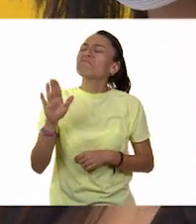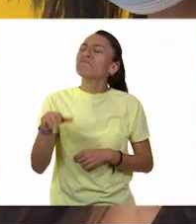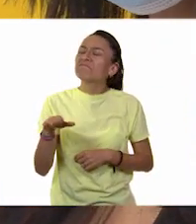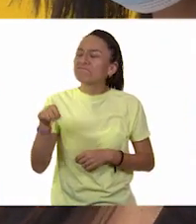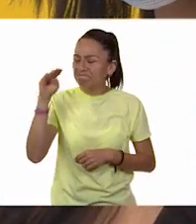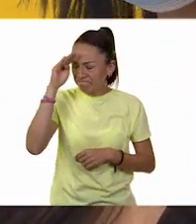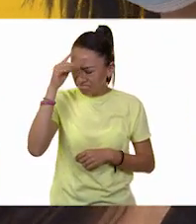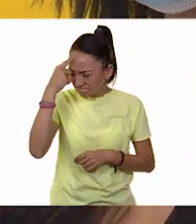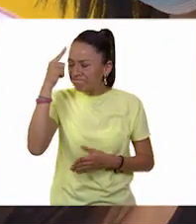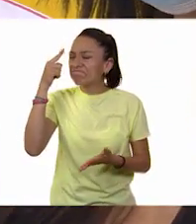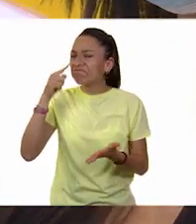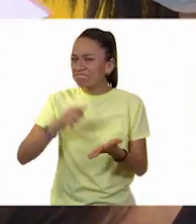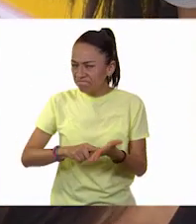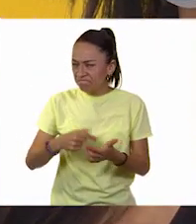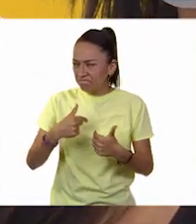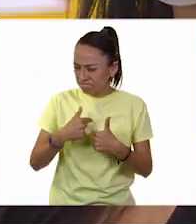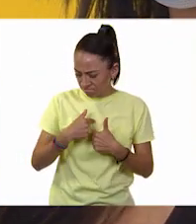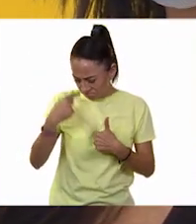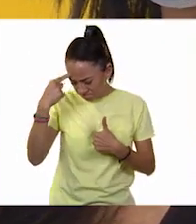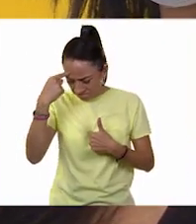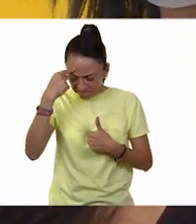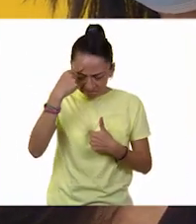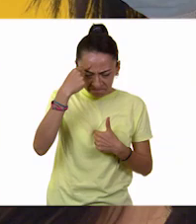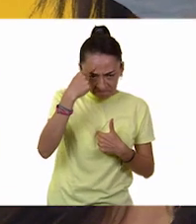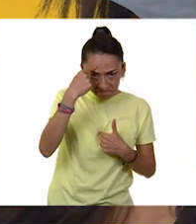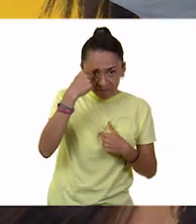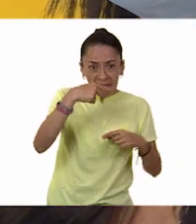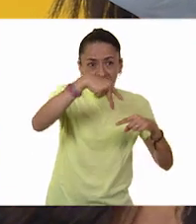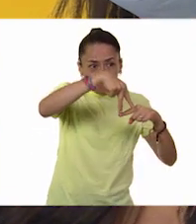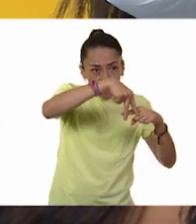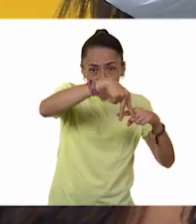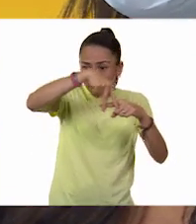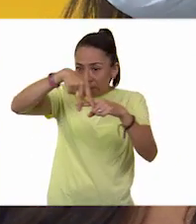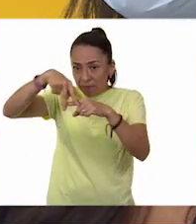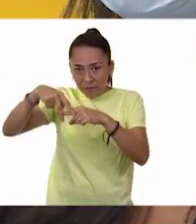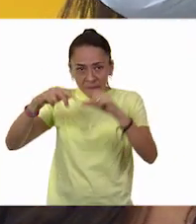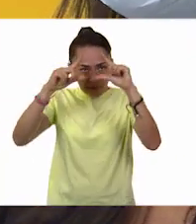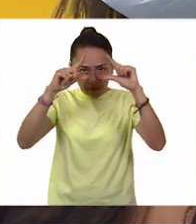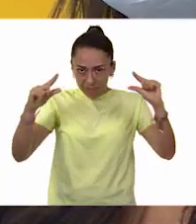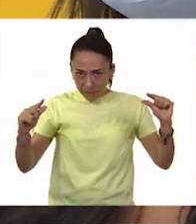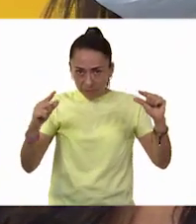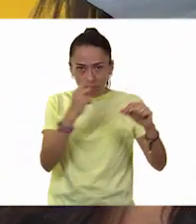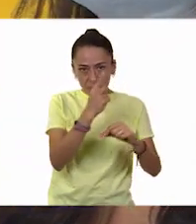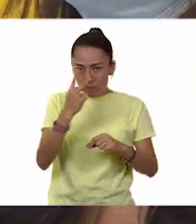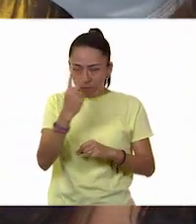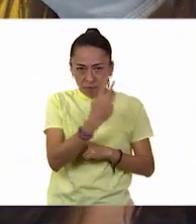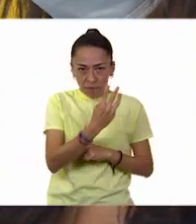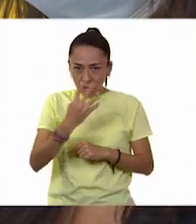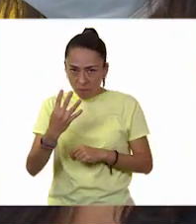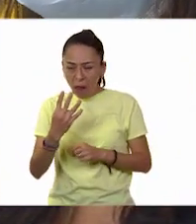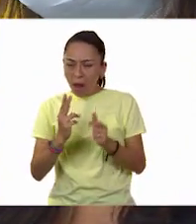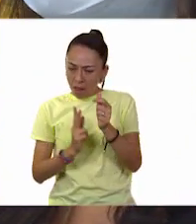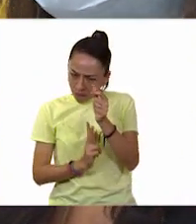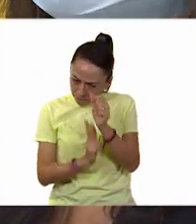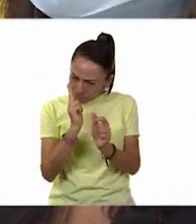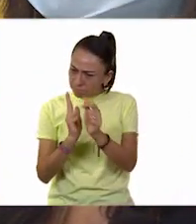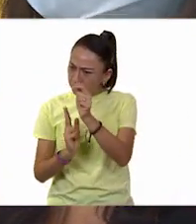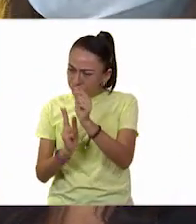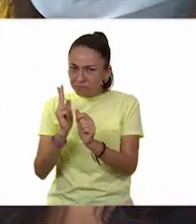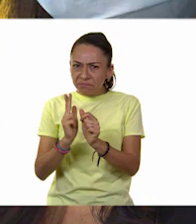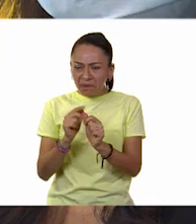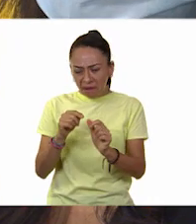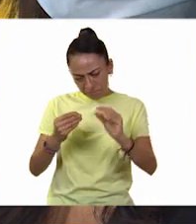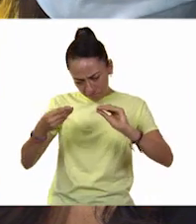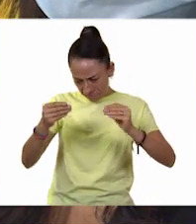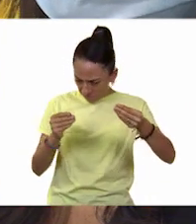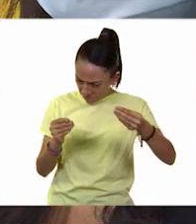los 4 triángulos que forman con las diagonales el rombo y armar otras figuras para ver si también